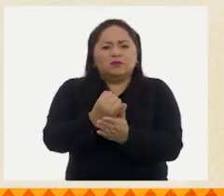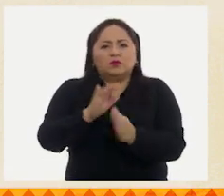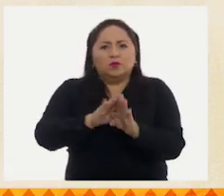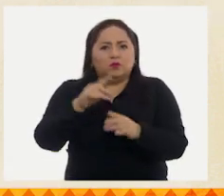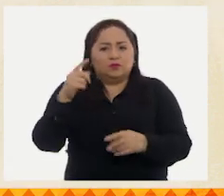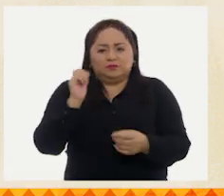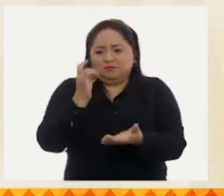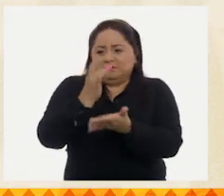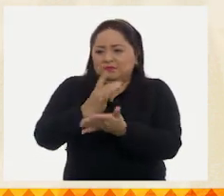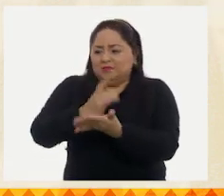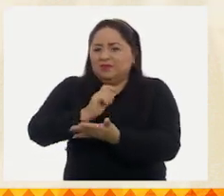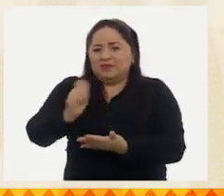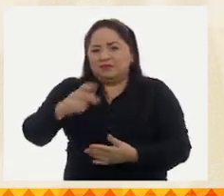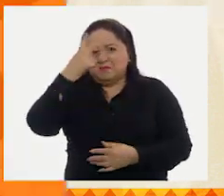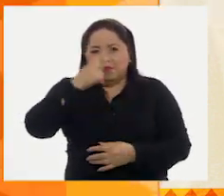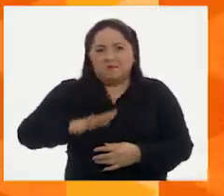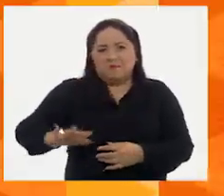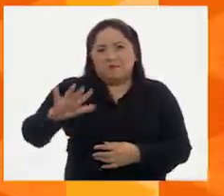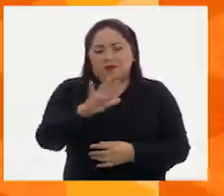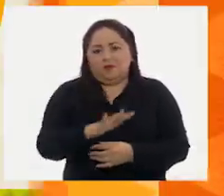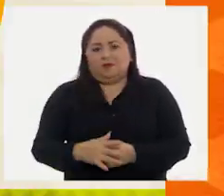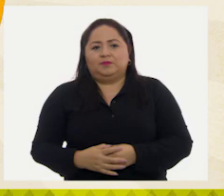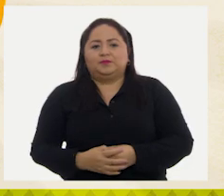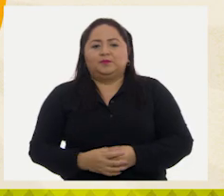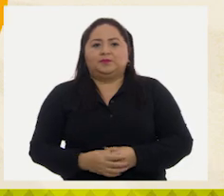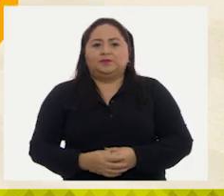nuestra identidad nacional.